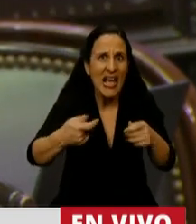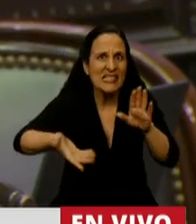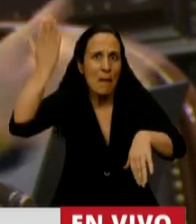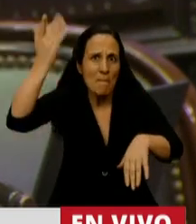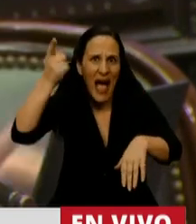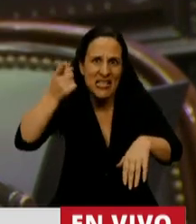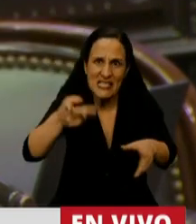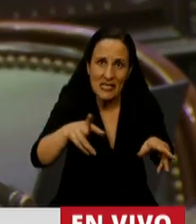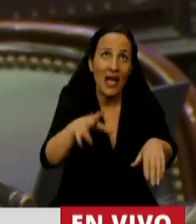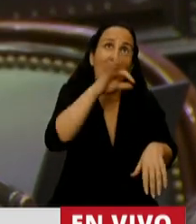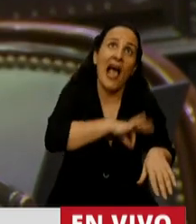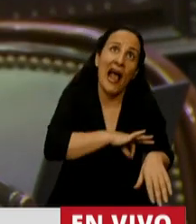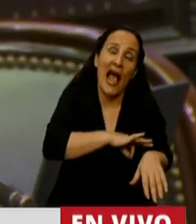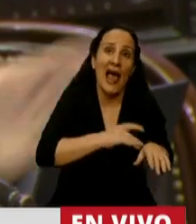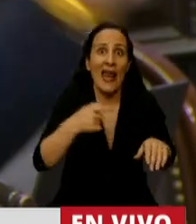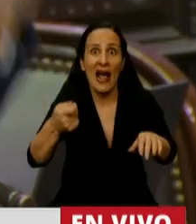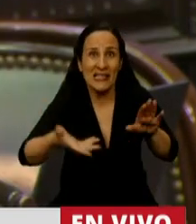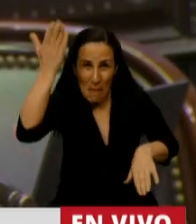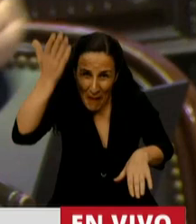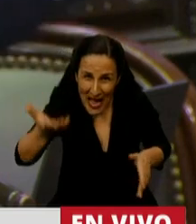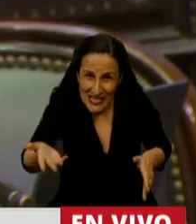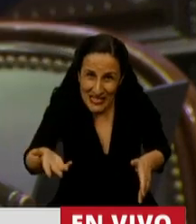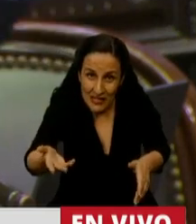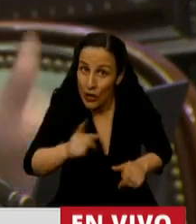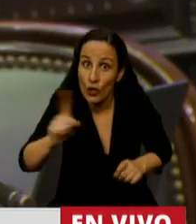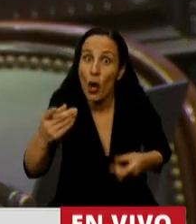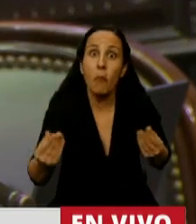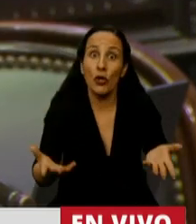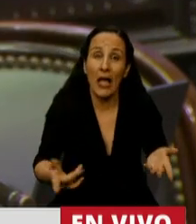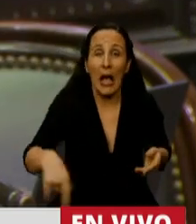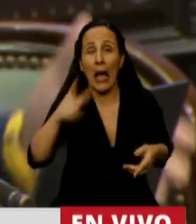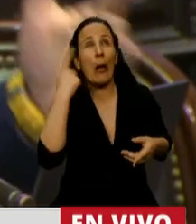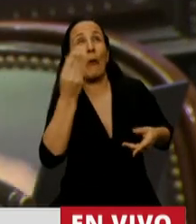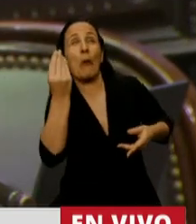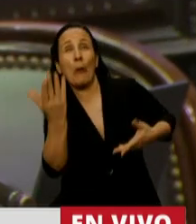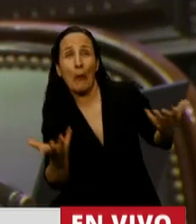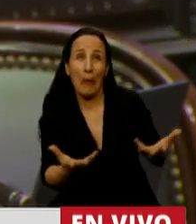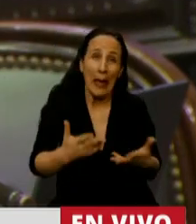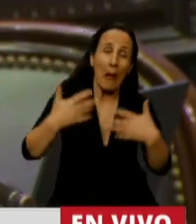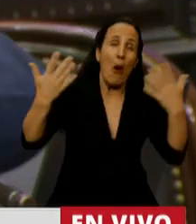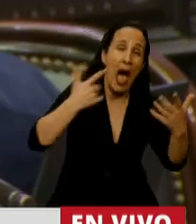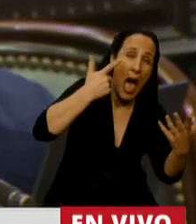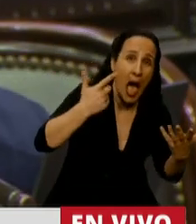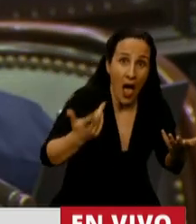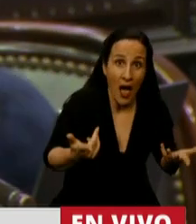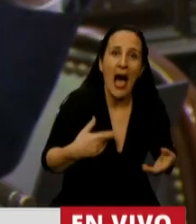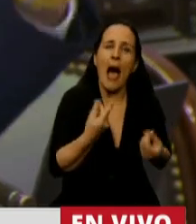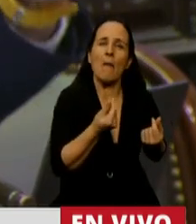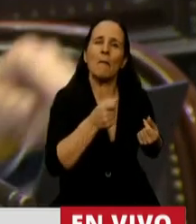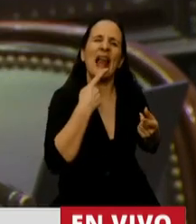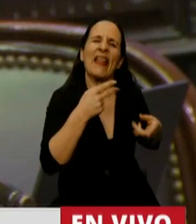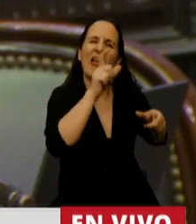ciento más de lo que ganan porque no lo hacen son tan pícaros y tan arriesgados con la plata de los contribuyentes